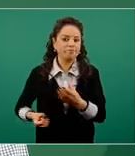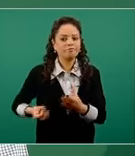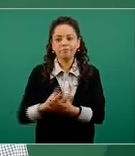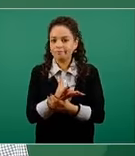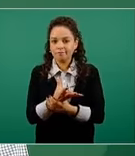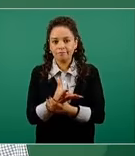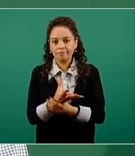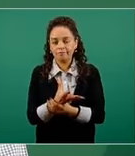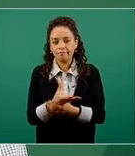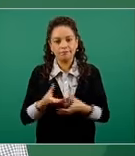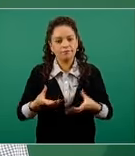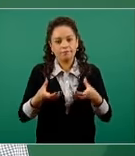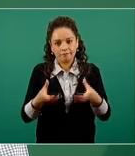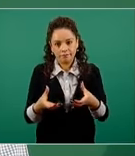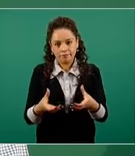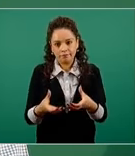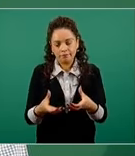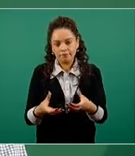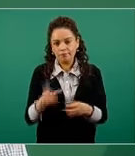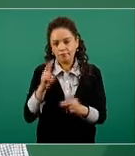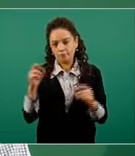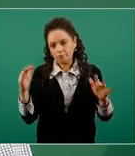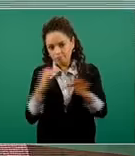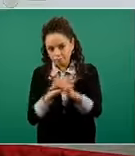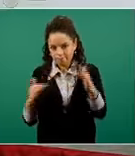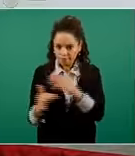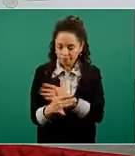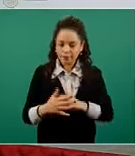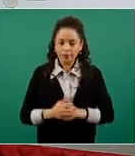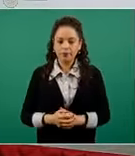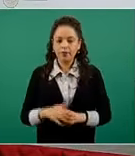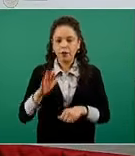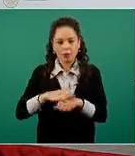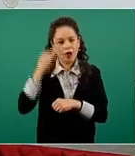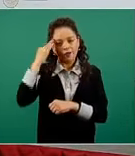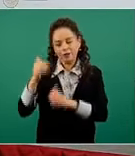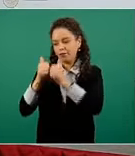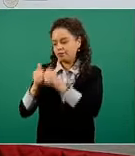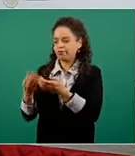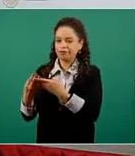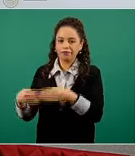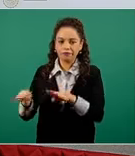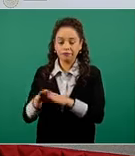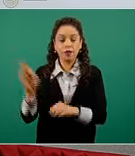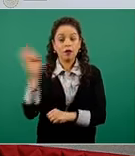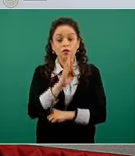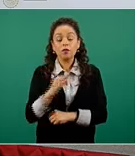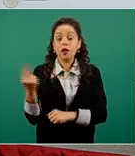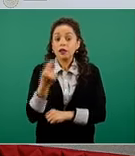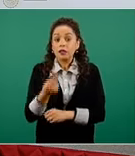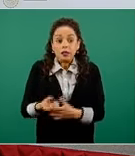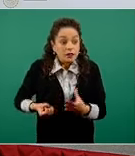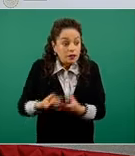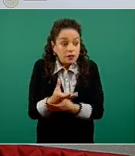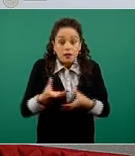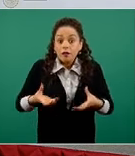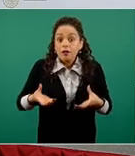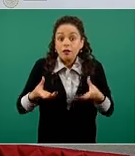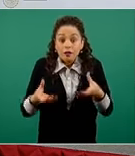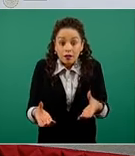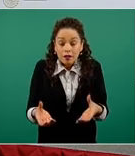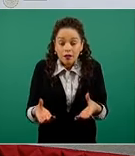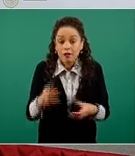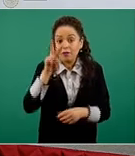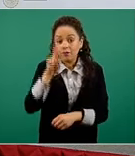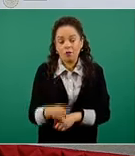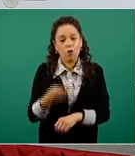la mayor parte del tiempo posible, y que si tenemos que salir al espacio público en donde es más